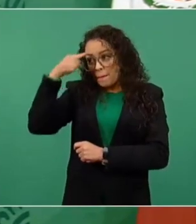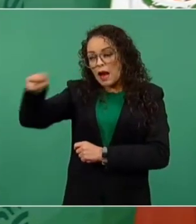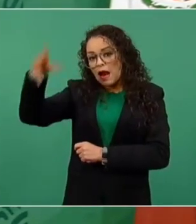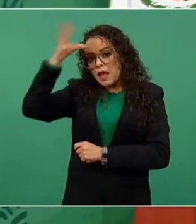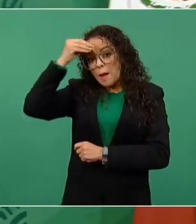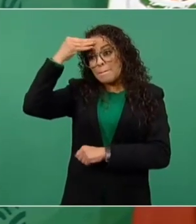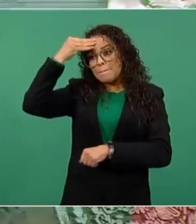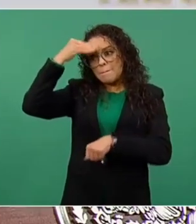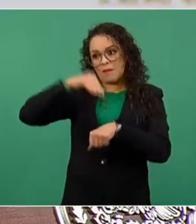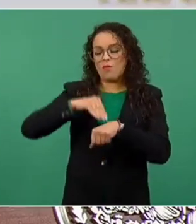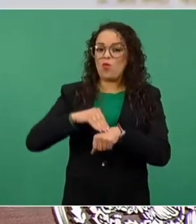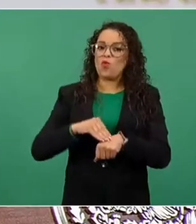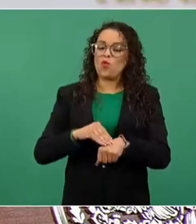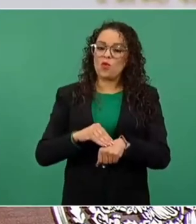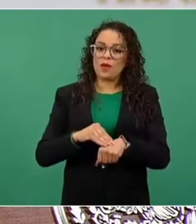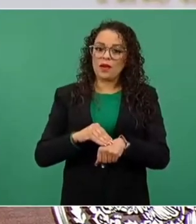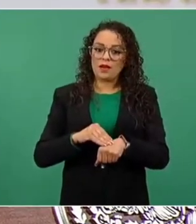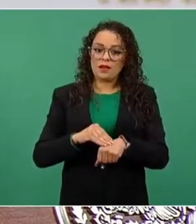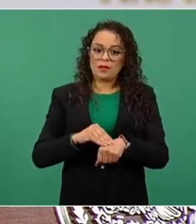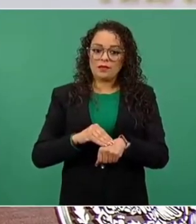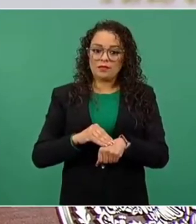¿Sí? Y si va a hablar,